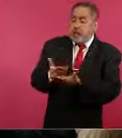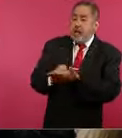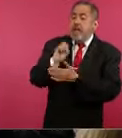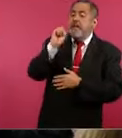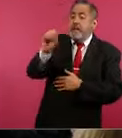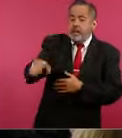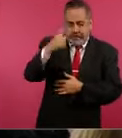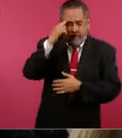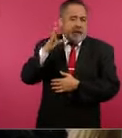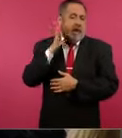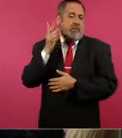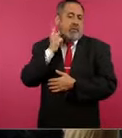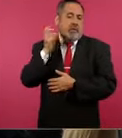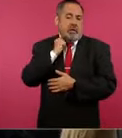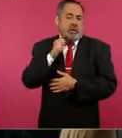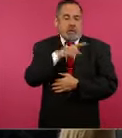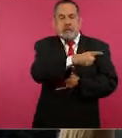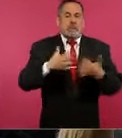De eso se trata.